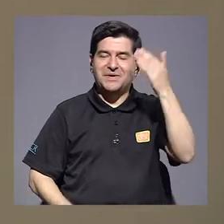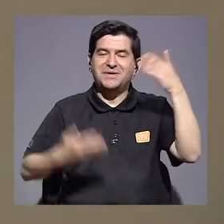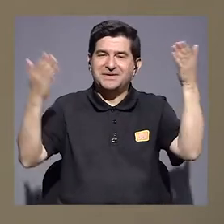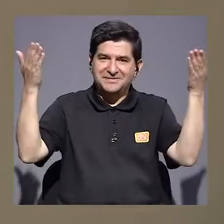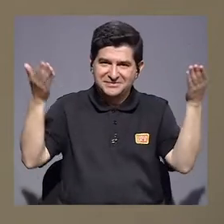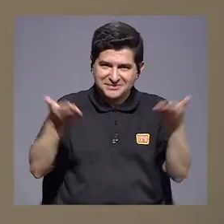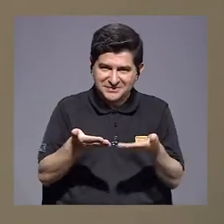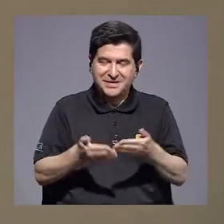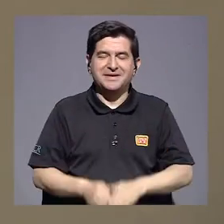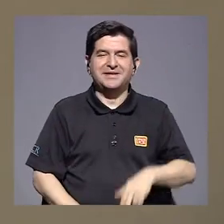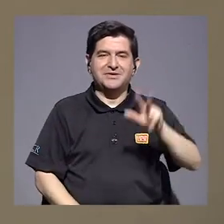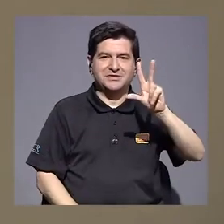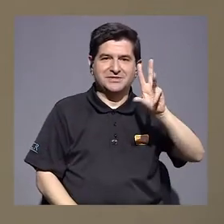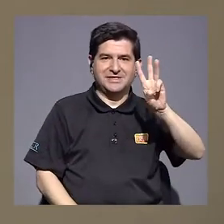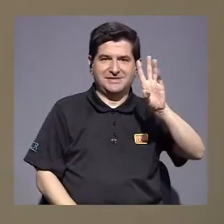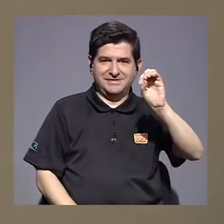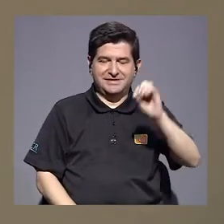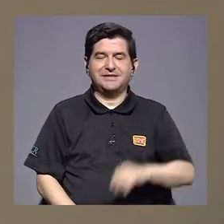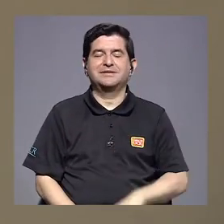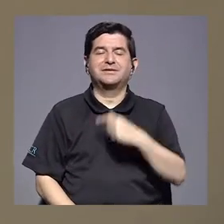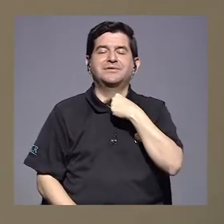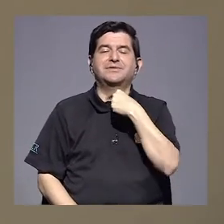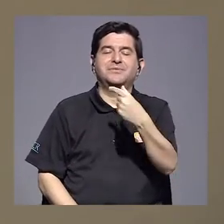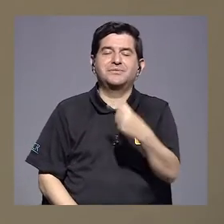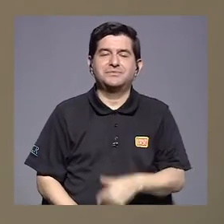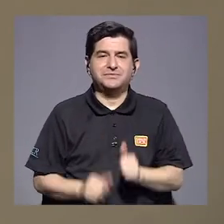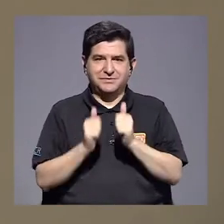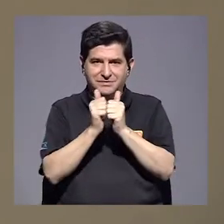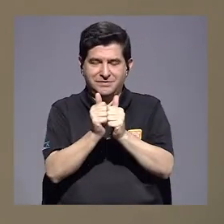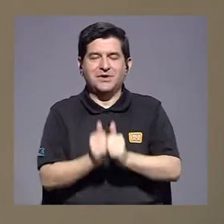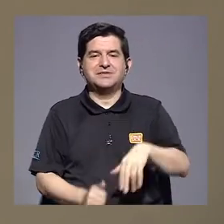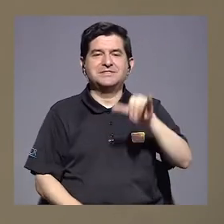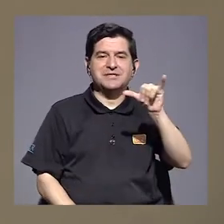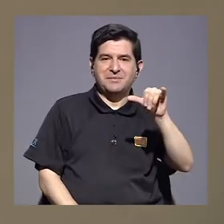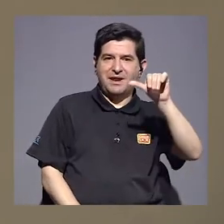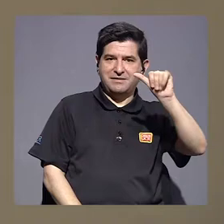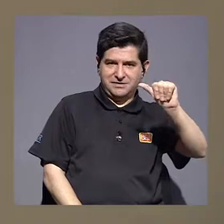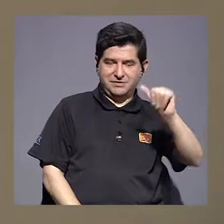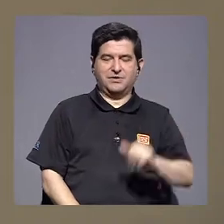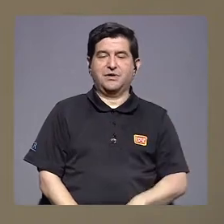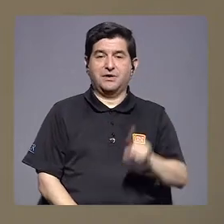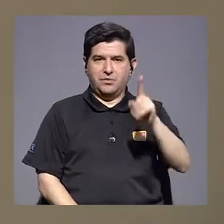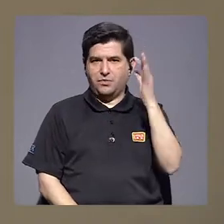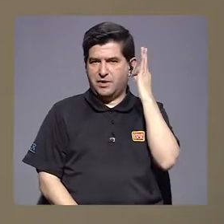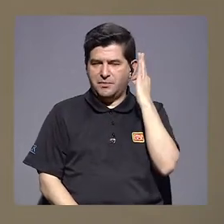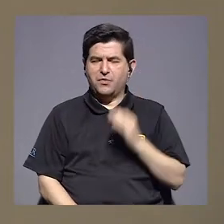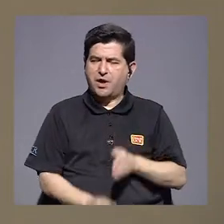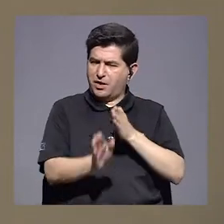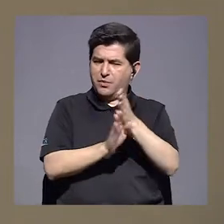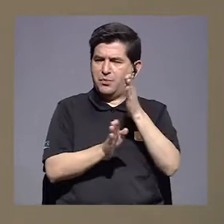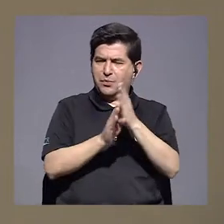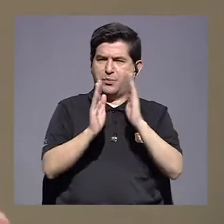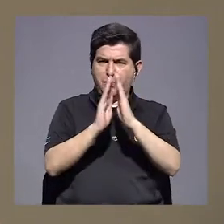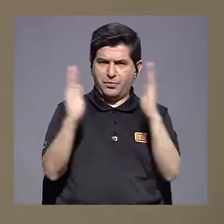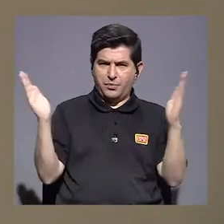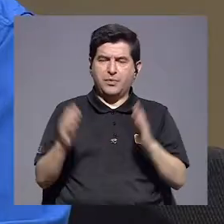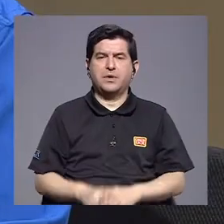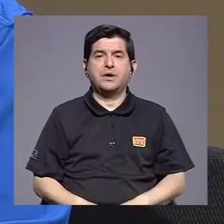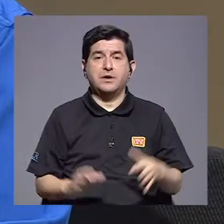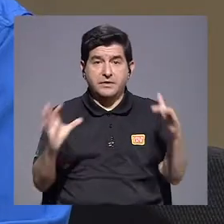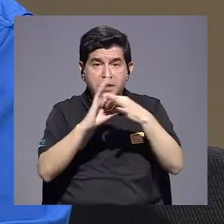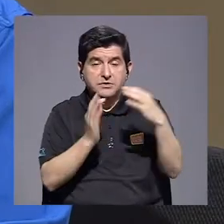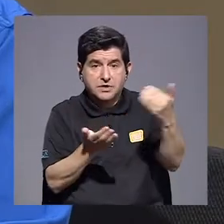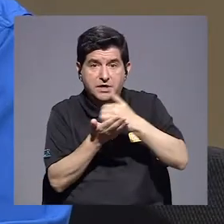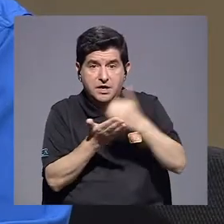Hola, bienvenidos y bienvenidas a 360. Es un placer estar con doña Yamileda Astorga, una mujer con amplia trayectoria en el recurso